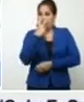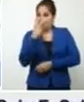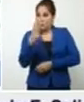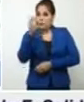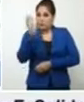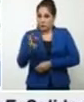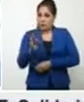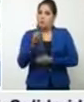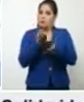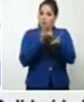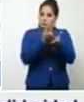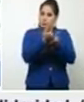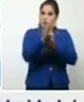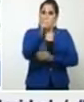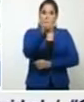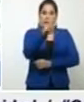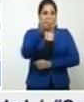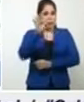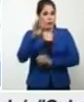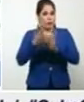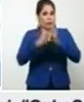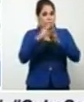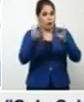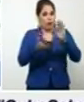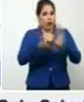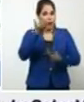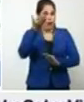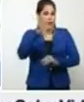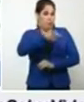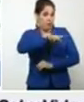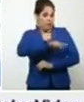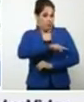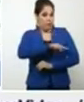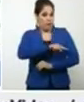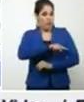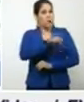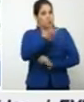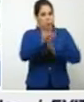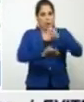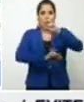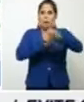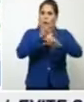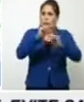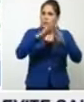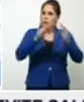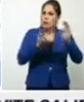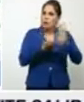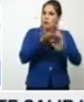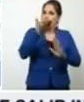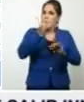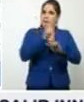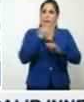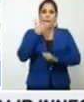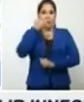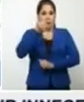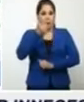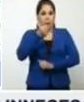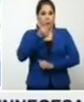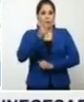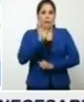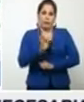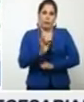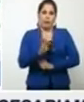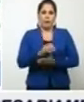estable, 18 altas en el día, y esto es una tendencia que se viene manifestando desde hace varias jornadas, o